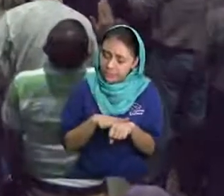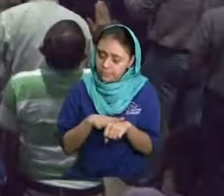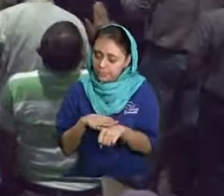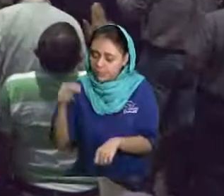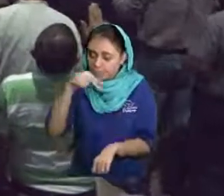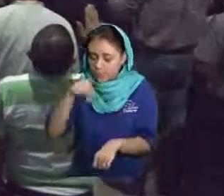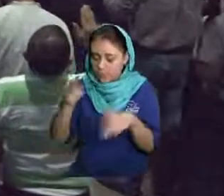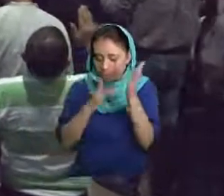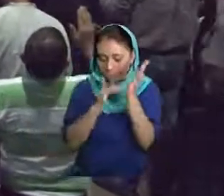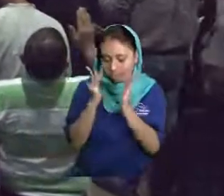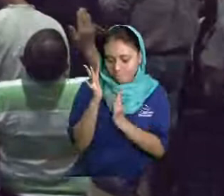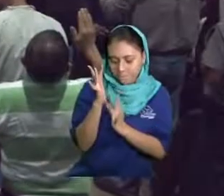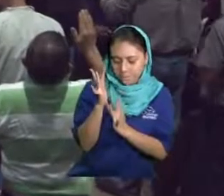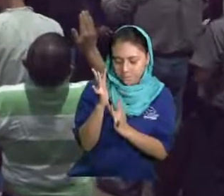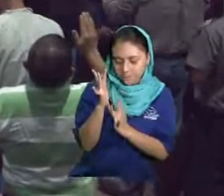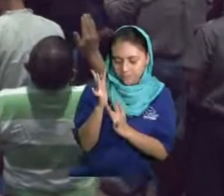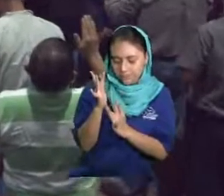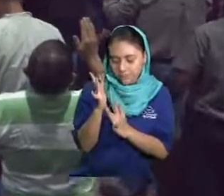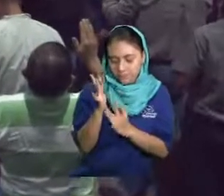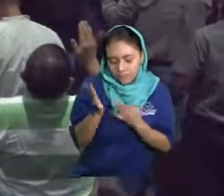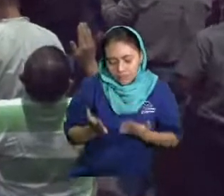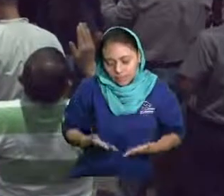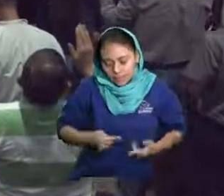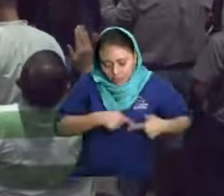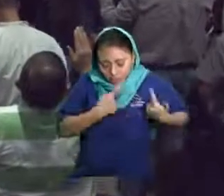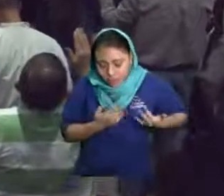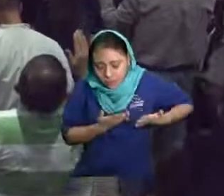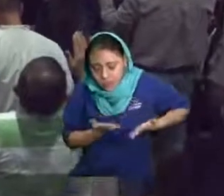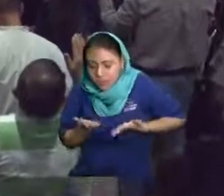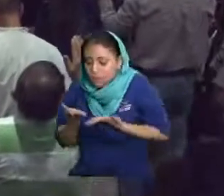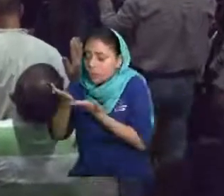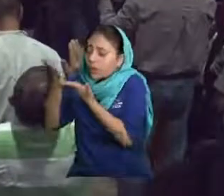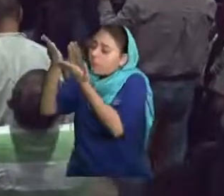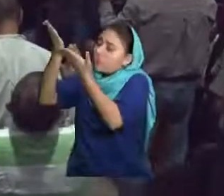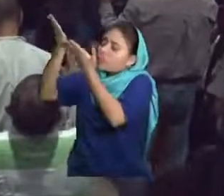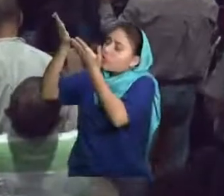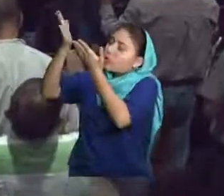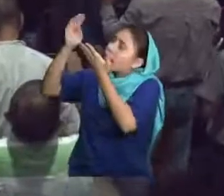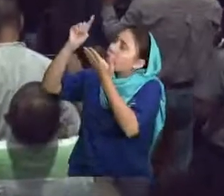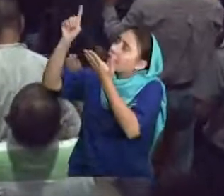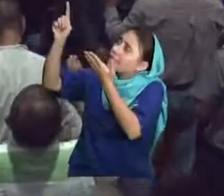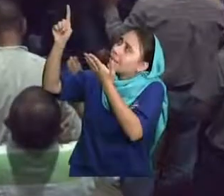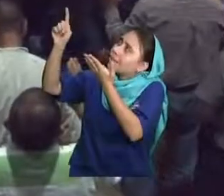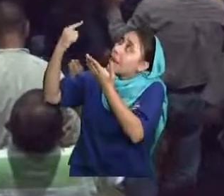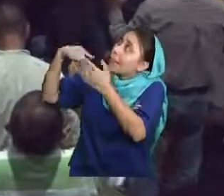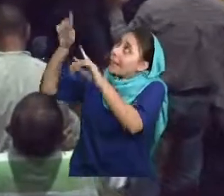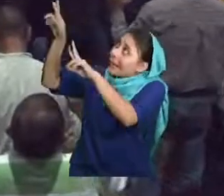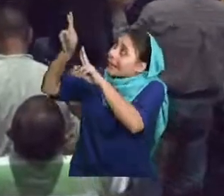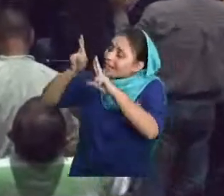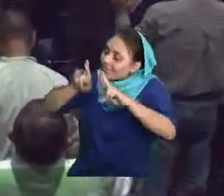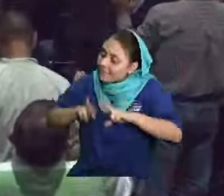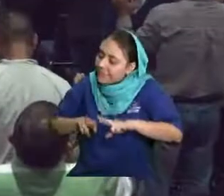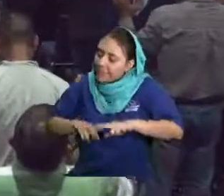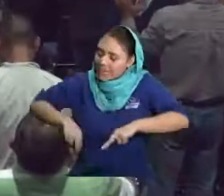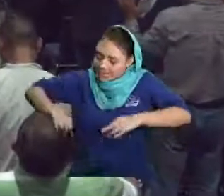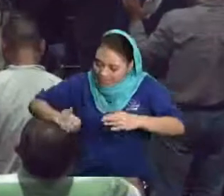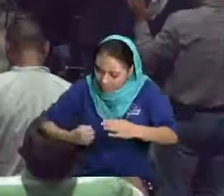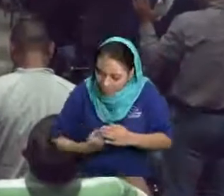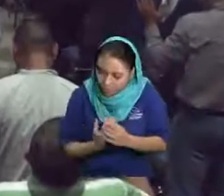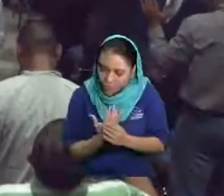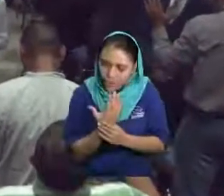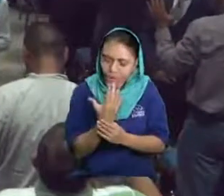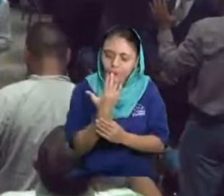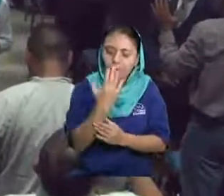En el nombre de Jesús, entregamos nuestro corazón para lo que viene. Para lo que viene, Señor, ese